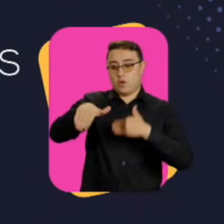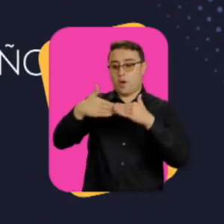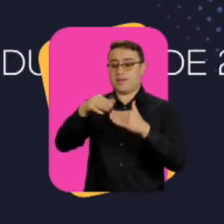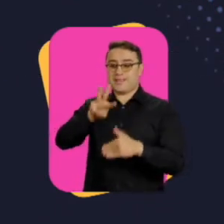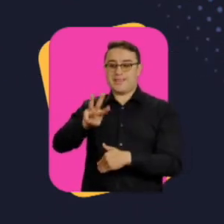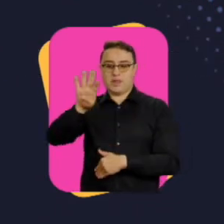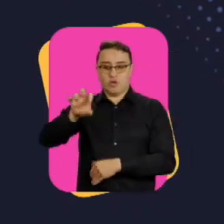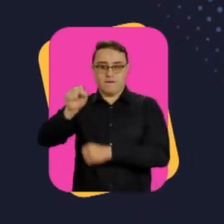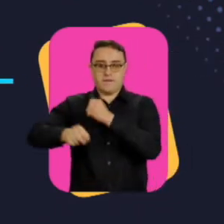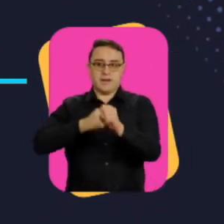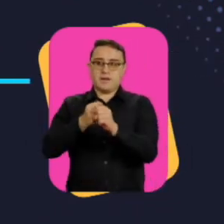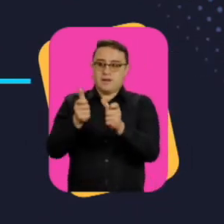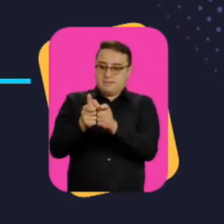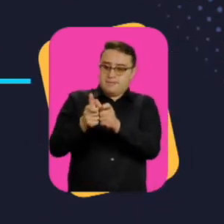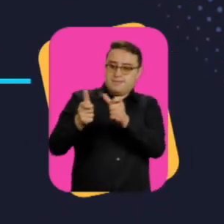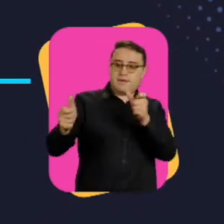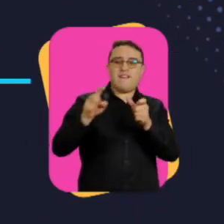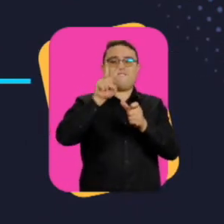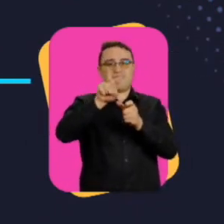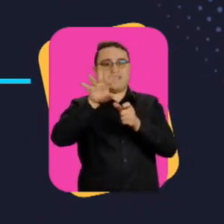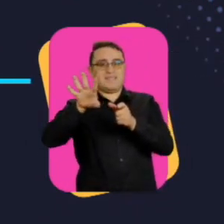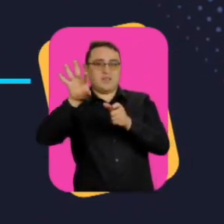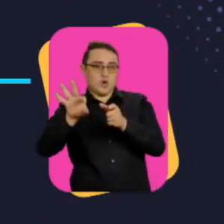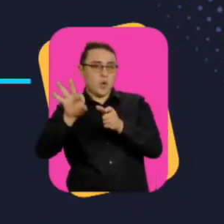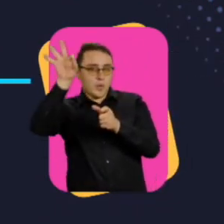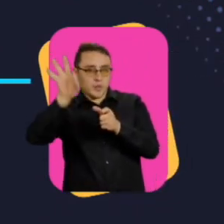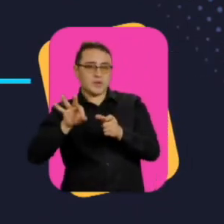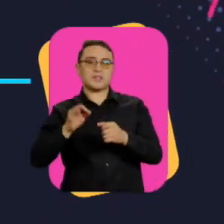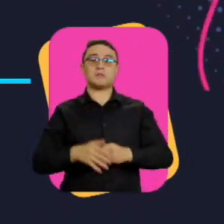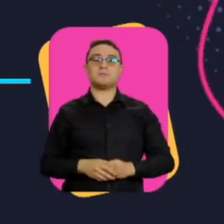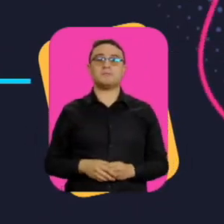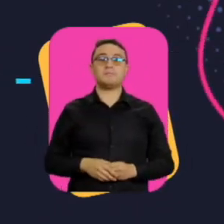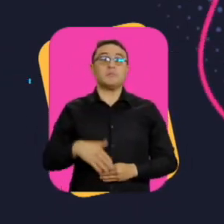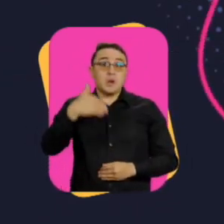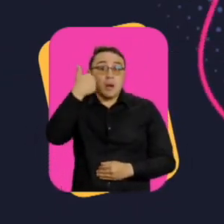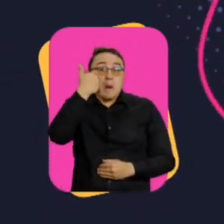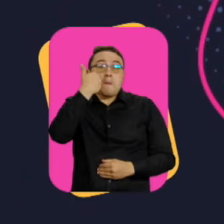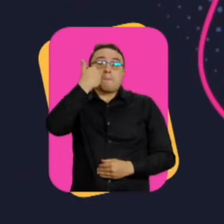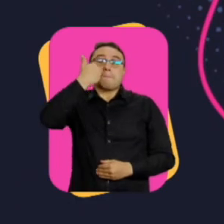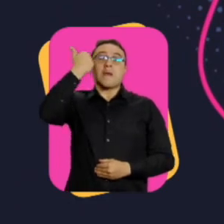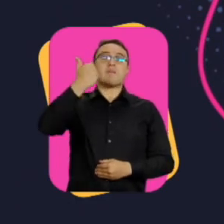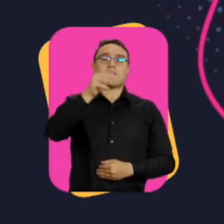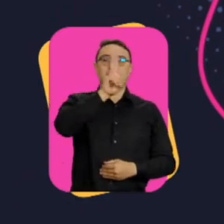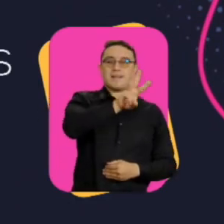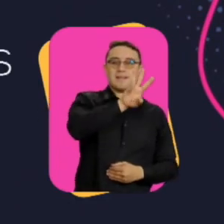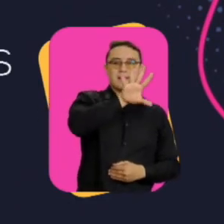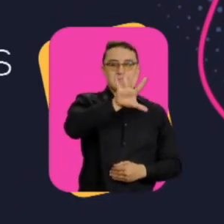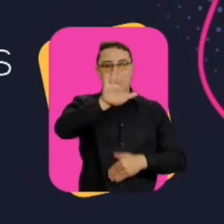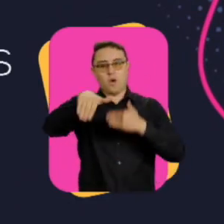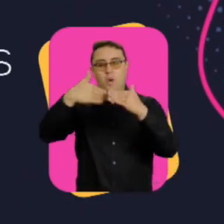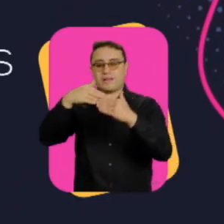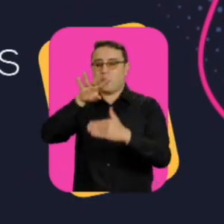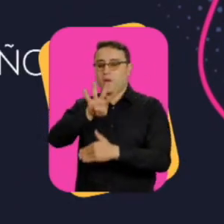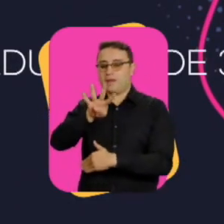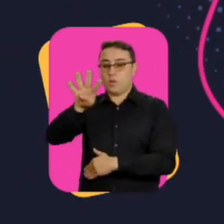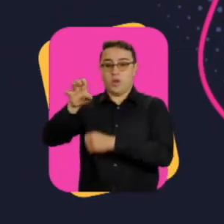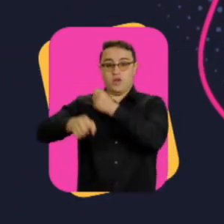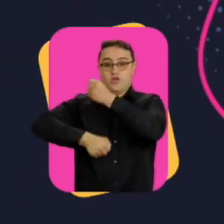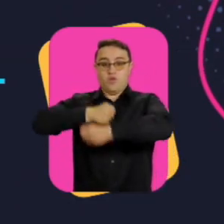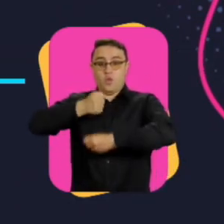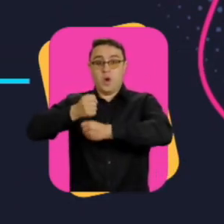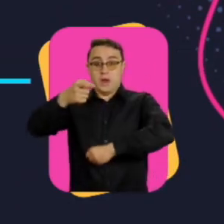años, equivalentes a otro 25%. Adultos de 35 a 44 años que corresponden